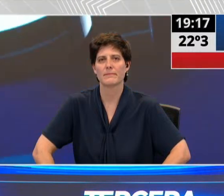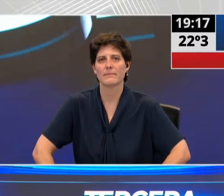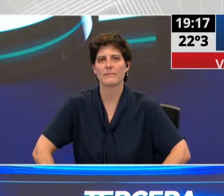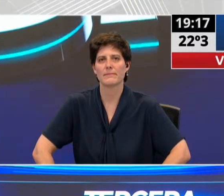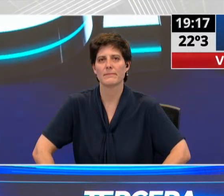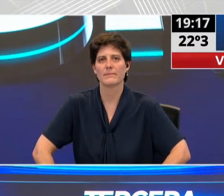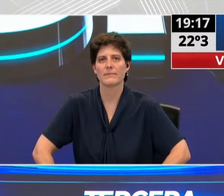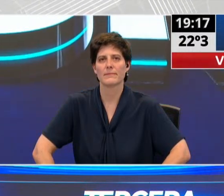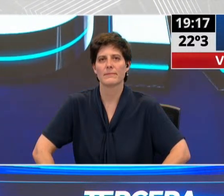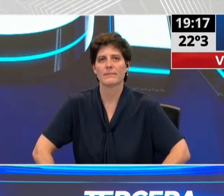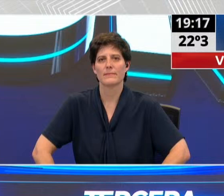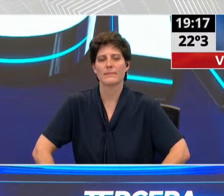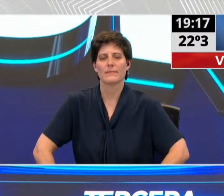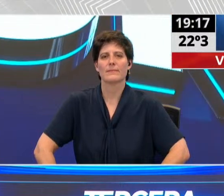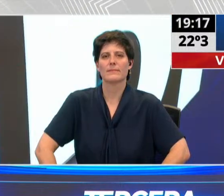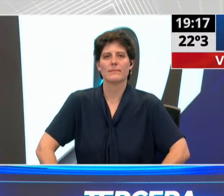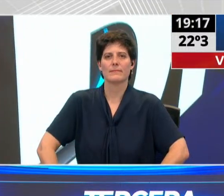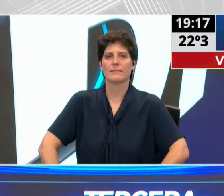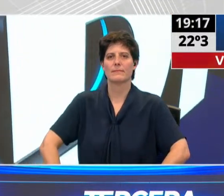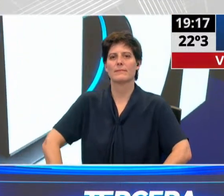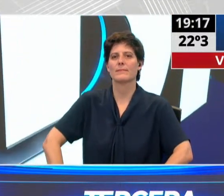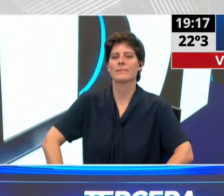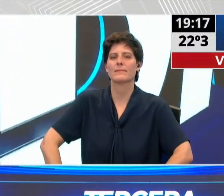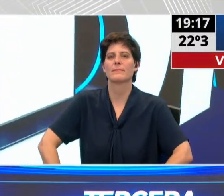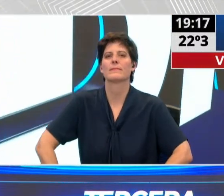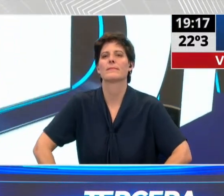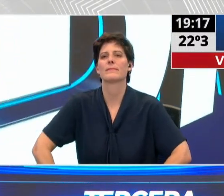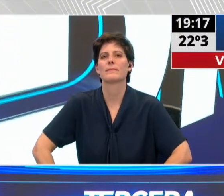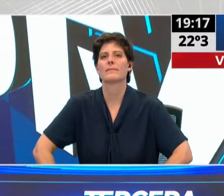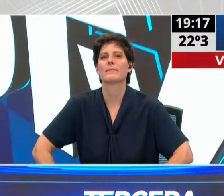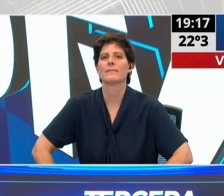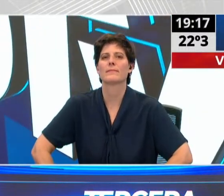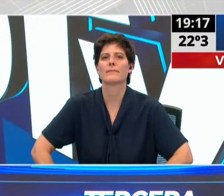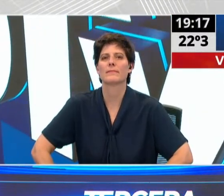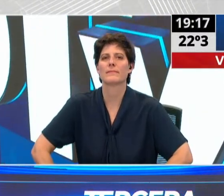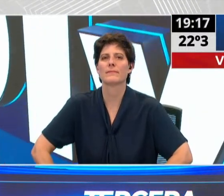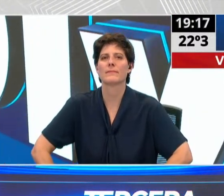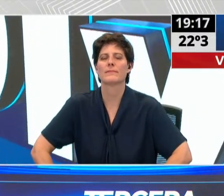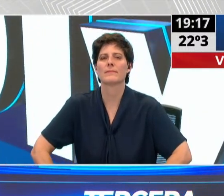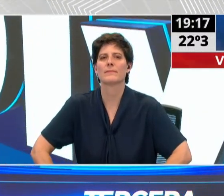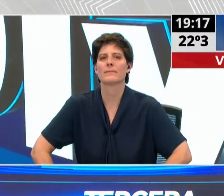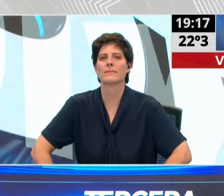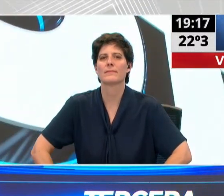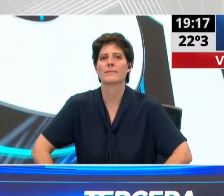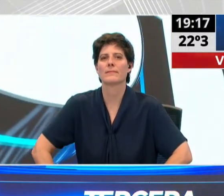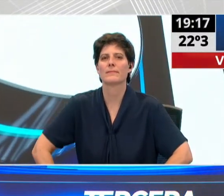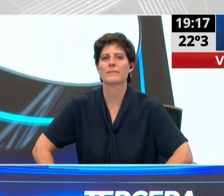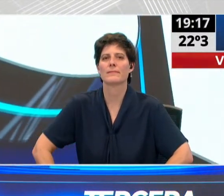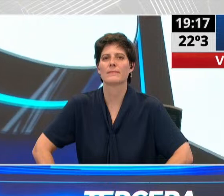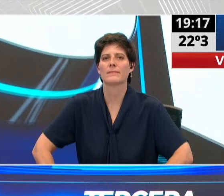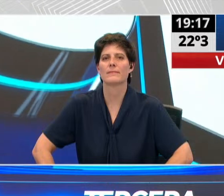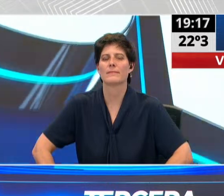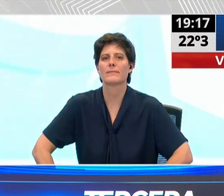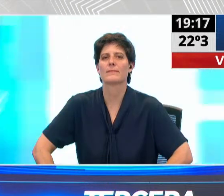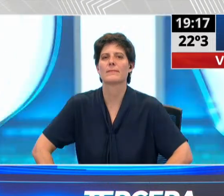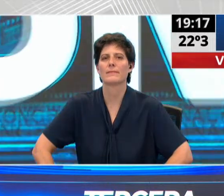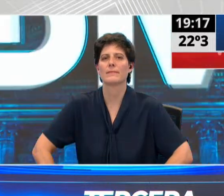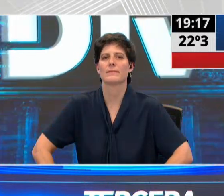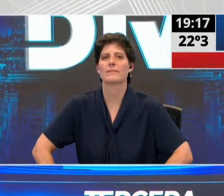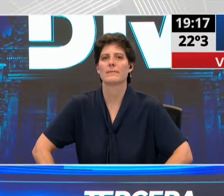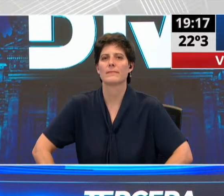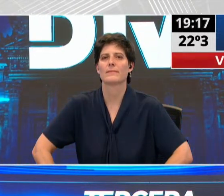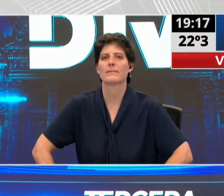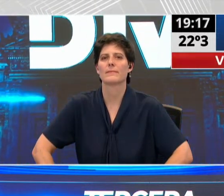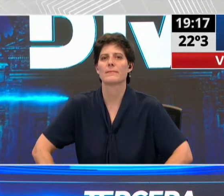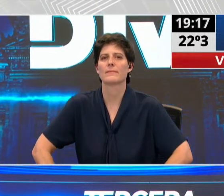que quienes pueden ser opositores también en algunos contextos pueden ser aliados y que a partir de la situación de Juntos por el Cambio se